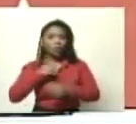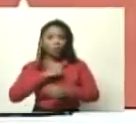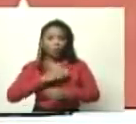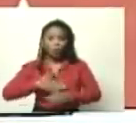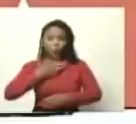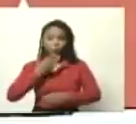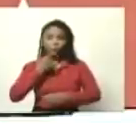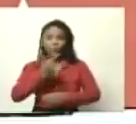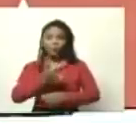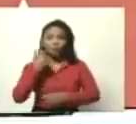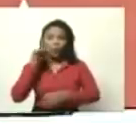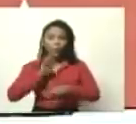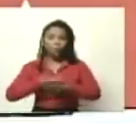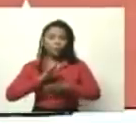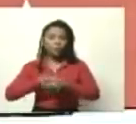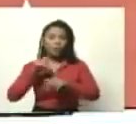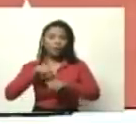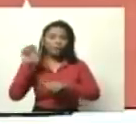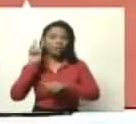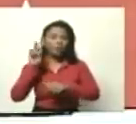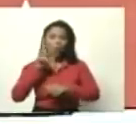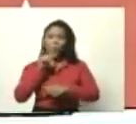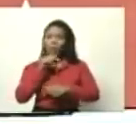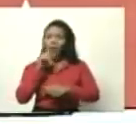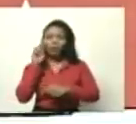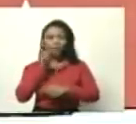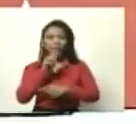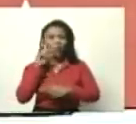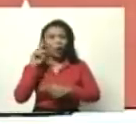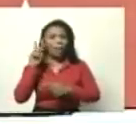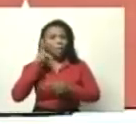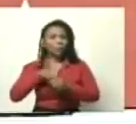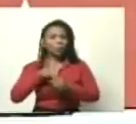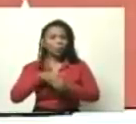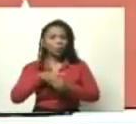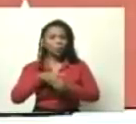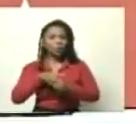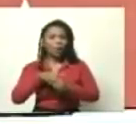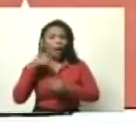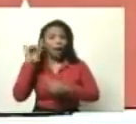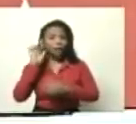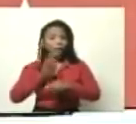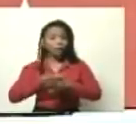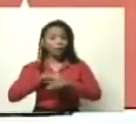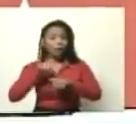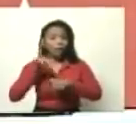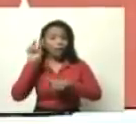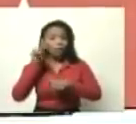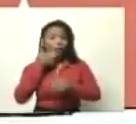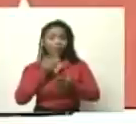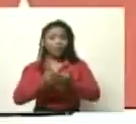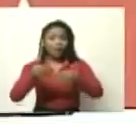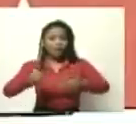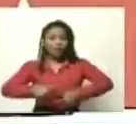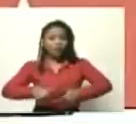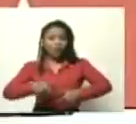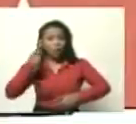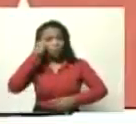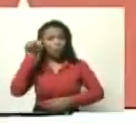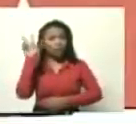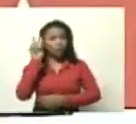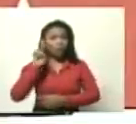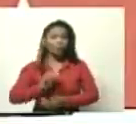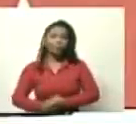podemos decir que lo que está ocurriendo en Venezuela no tiene nada que ver con el petróleo. Está ocurriendo en Venezuela gracias al esfuerzo del pueblo de